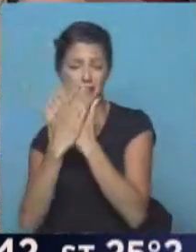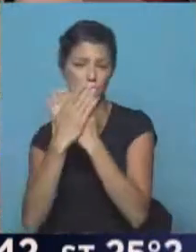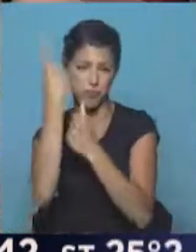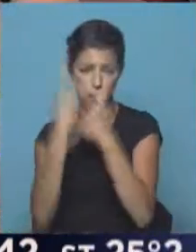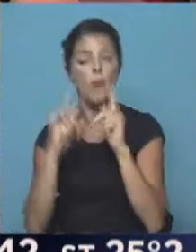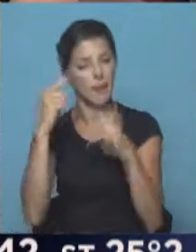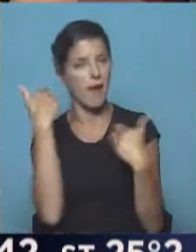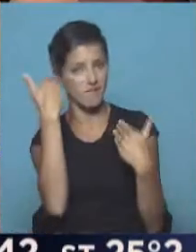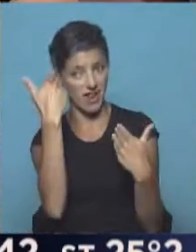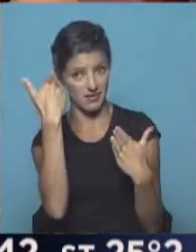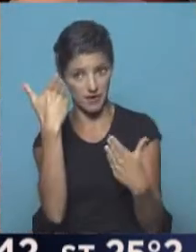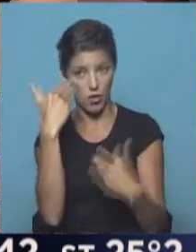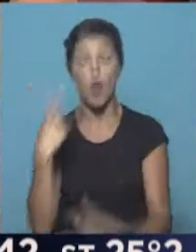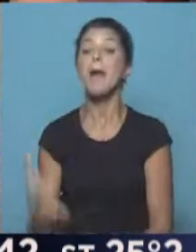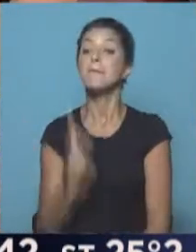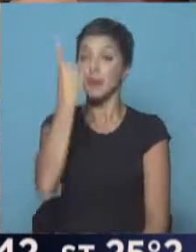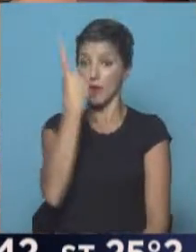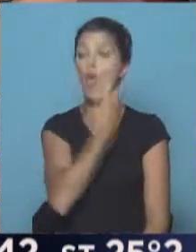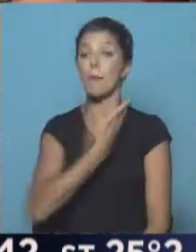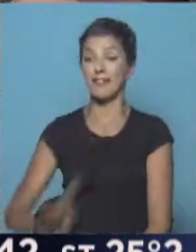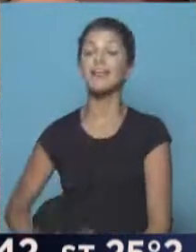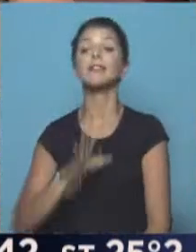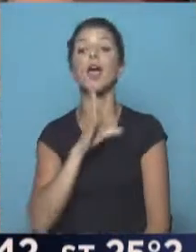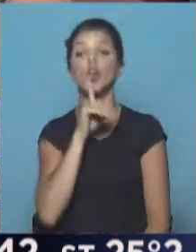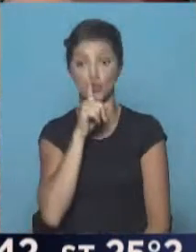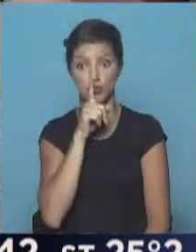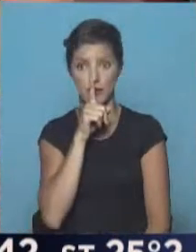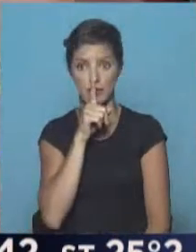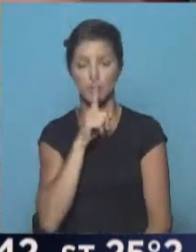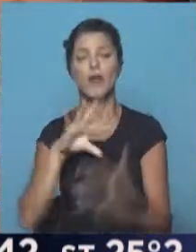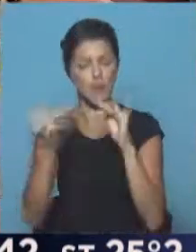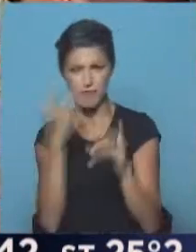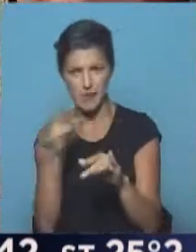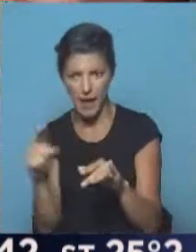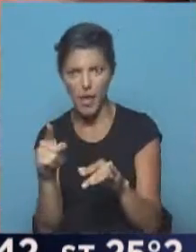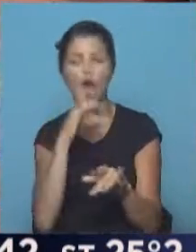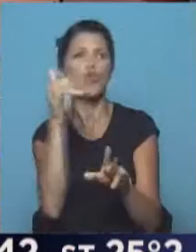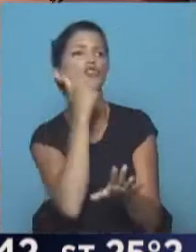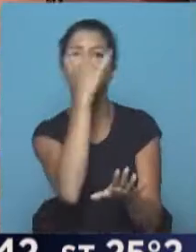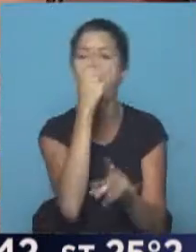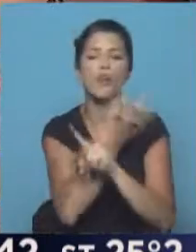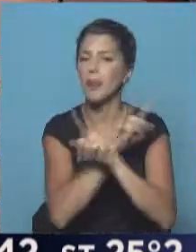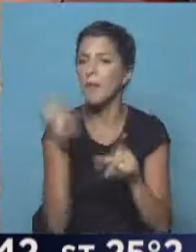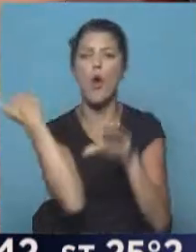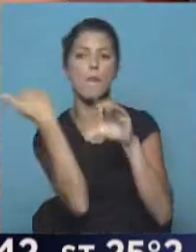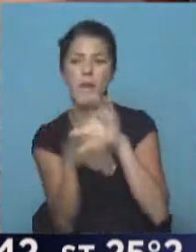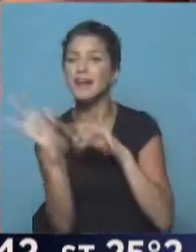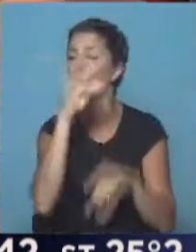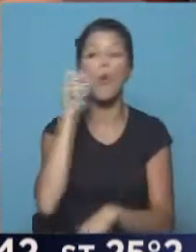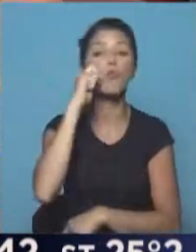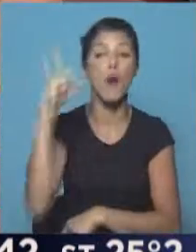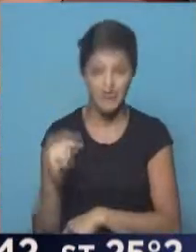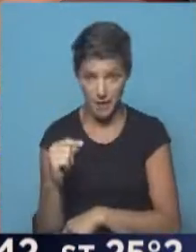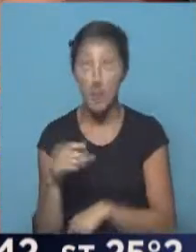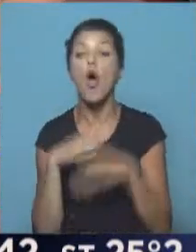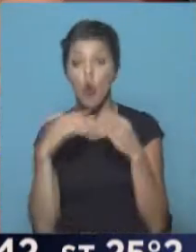Uno de los primeros fue el líder ruso Vladimir Putin, que lo hizo a través de un método muy curioso. No usó ni un llamado telefónico, ni un email, ni un WhatsApp. Le